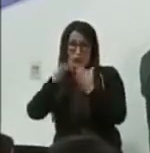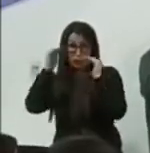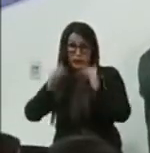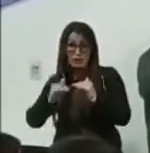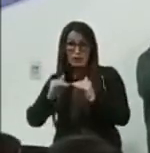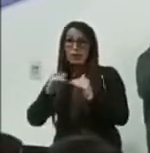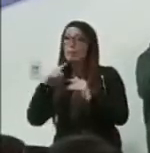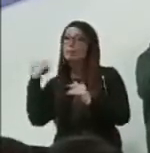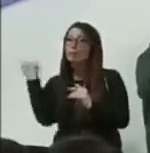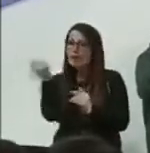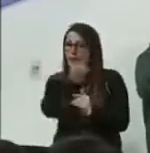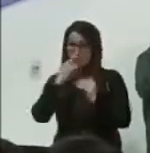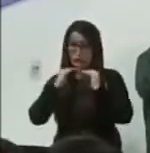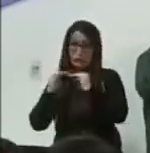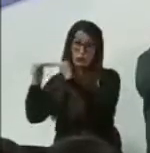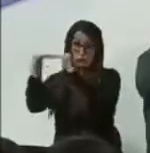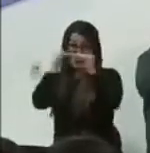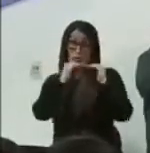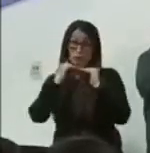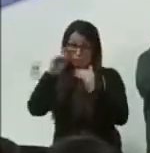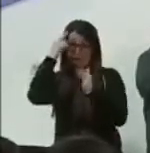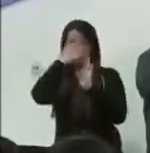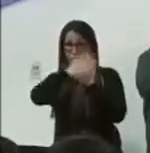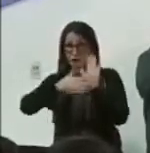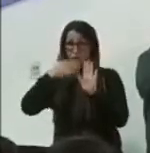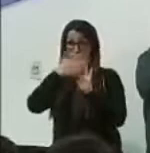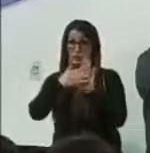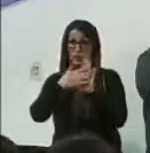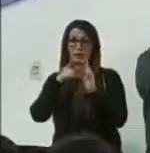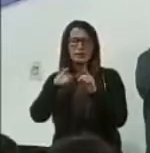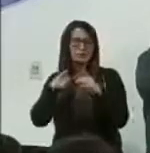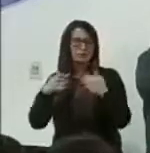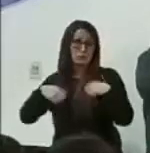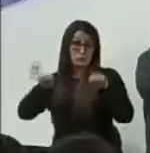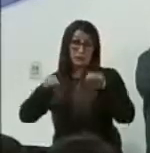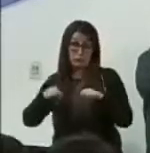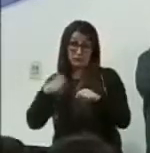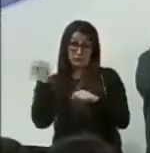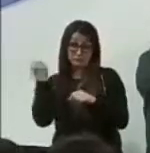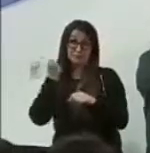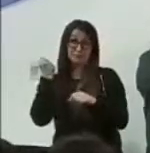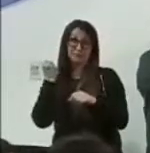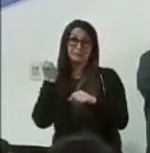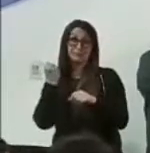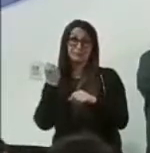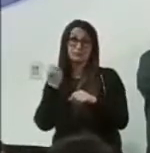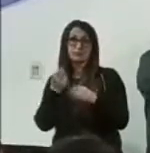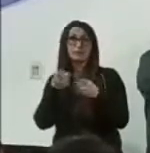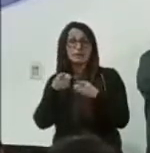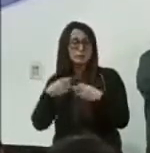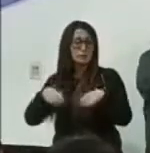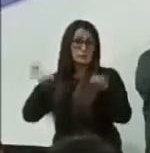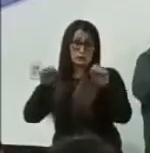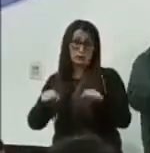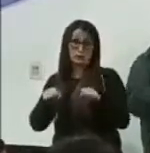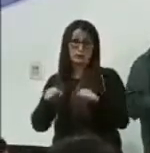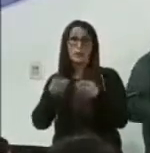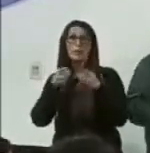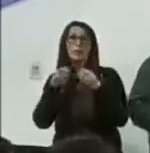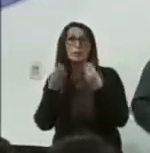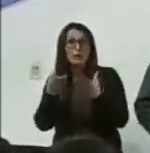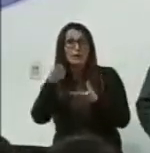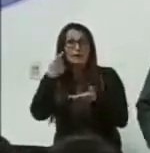bajó parejo en todo el Uruguay. Es fuertísimo. Es muy fuerte, porque eso es